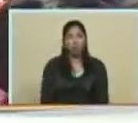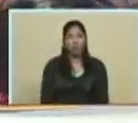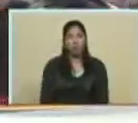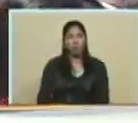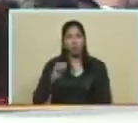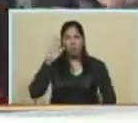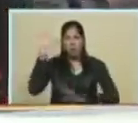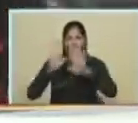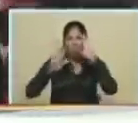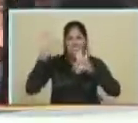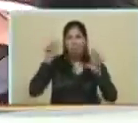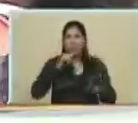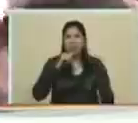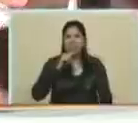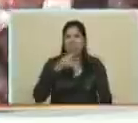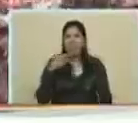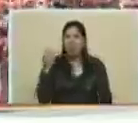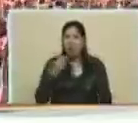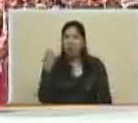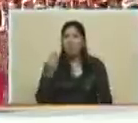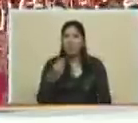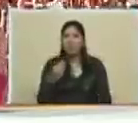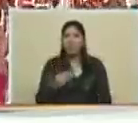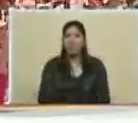¡Levanten la mano los jóvenes que están aquí presentes!